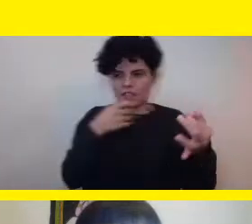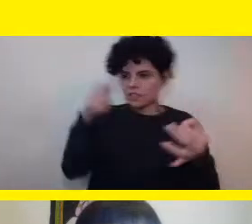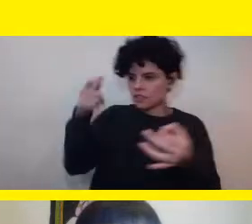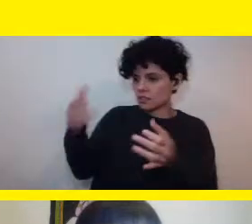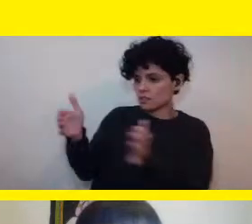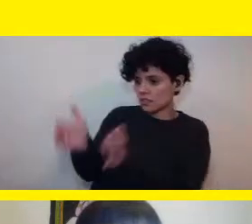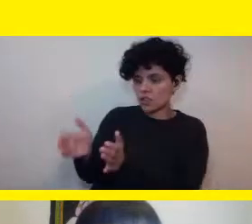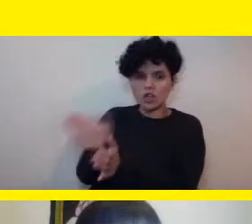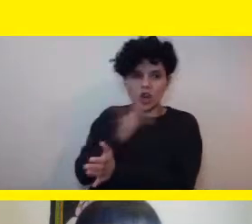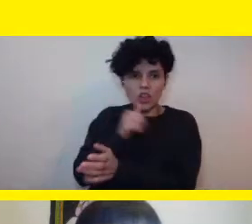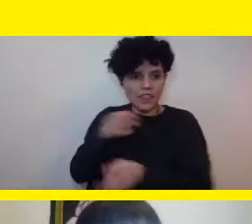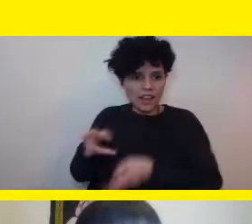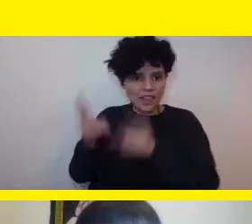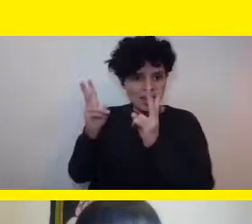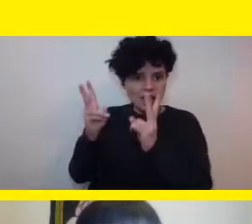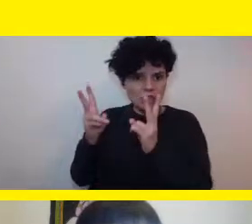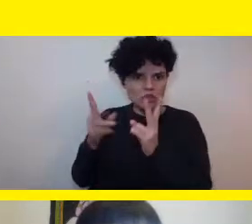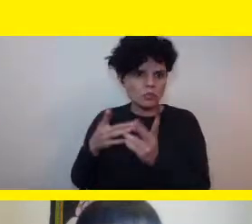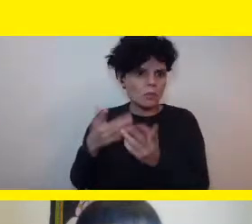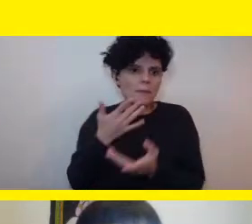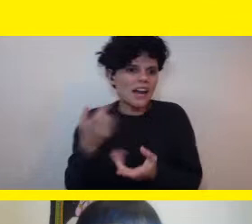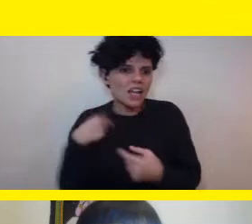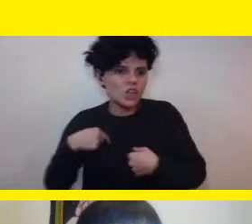derecho? Entonces,